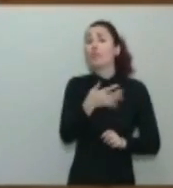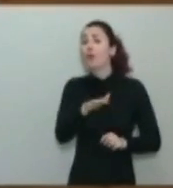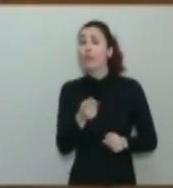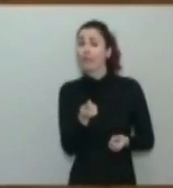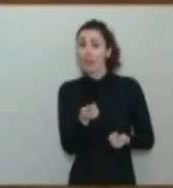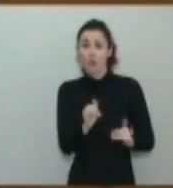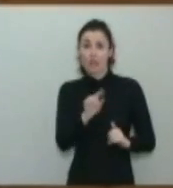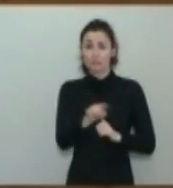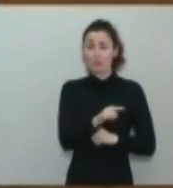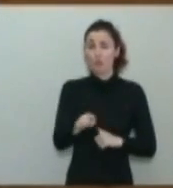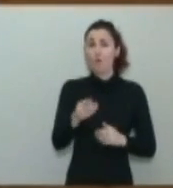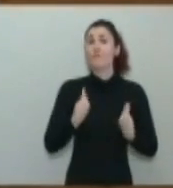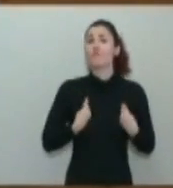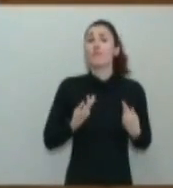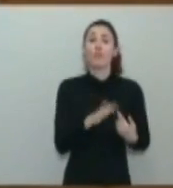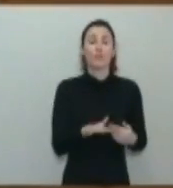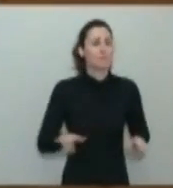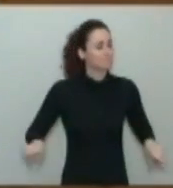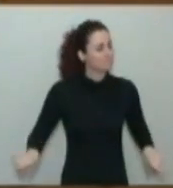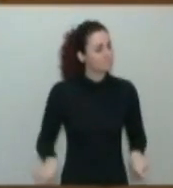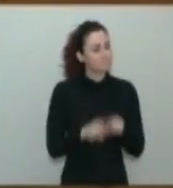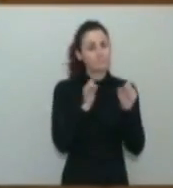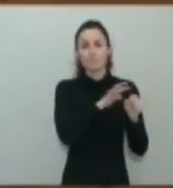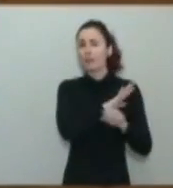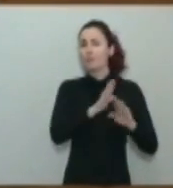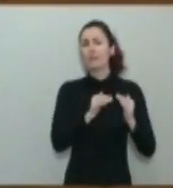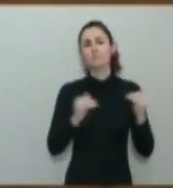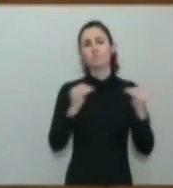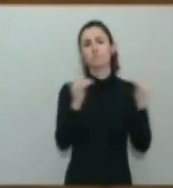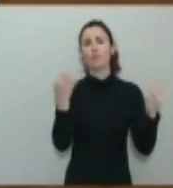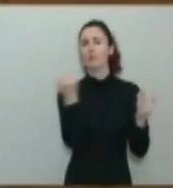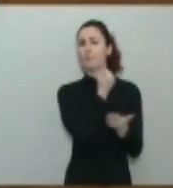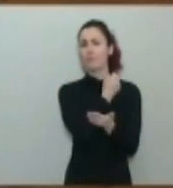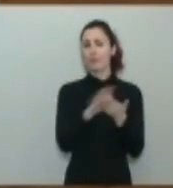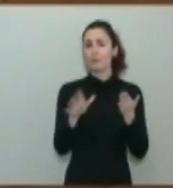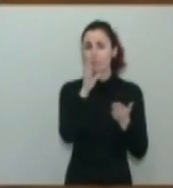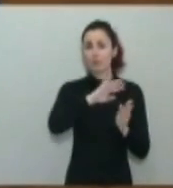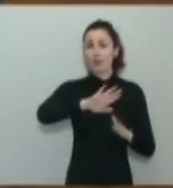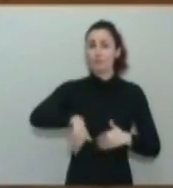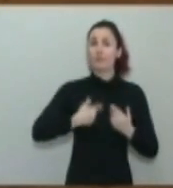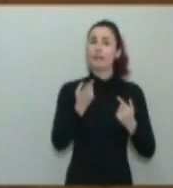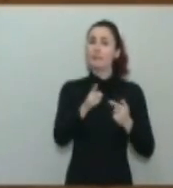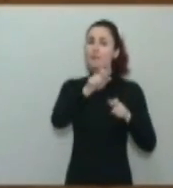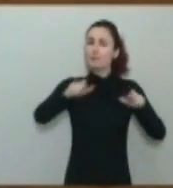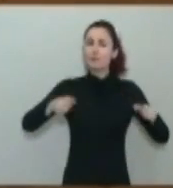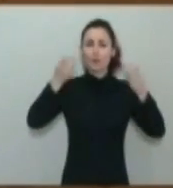socioeconómico o de su lugar de residencia, y también, pero no menos importante, para la formación de